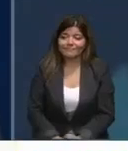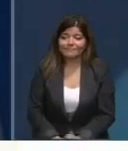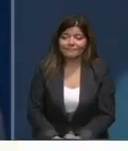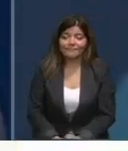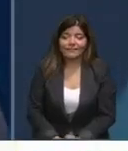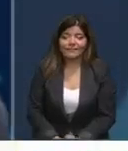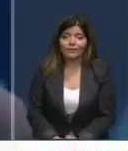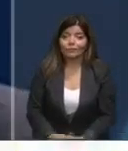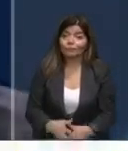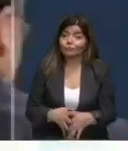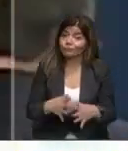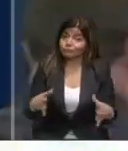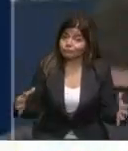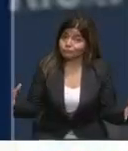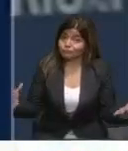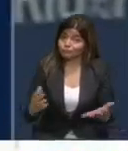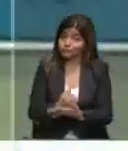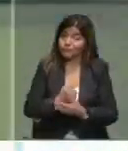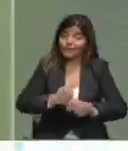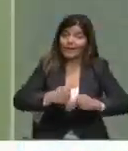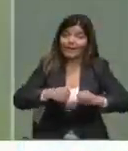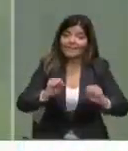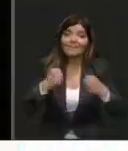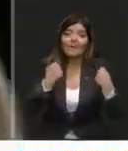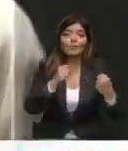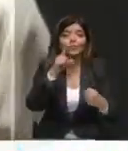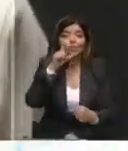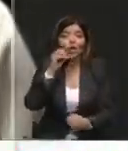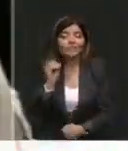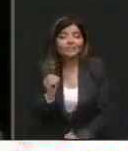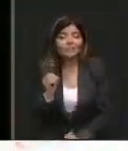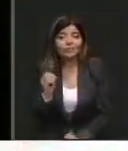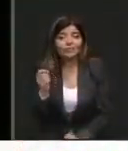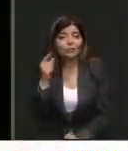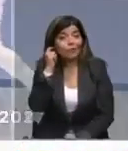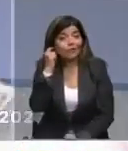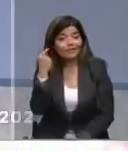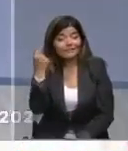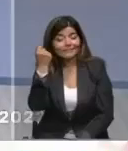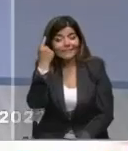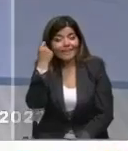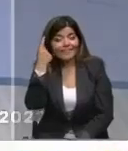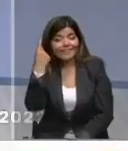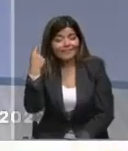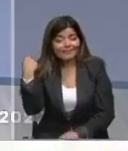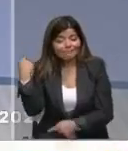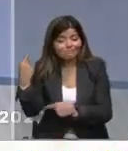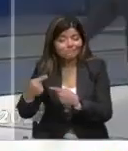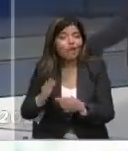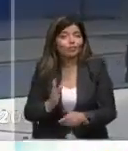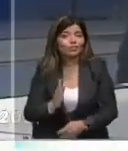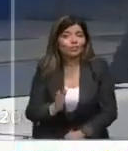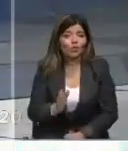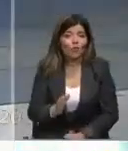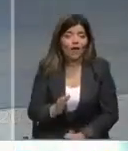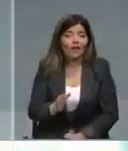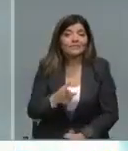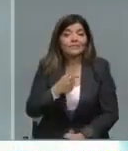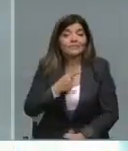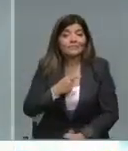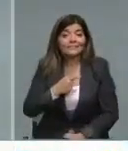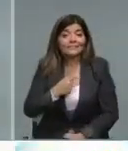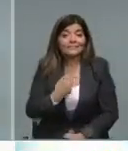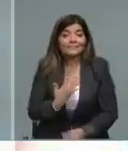Con tremendos logros deportivos de su tío, la idea es continuar con ellos. La joven esgrimista quiere estar en una cita de los